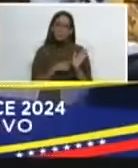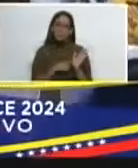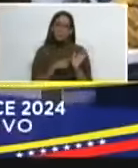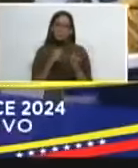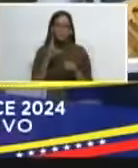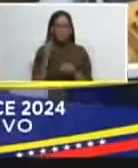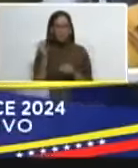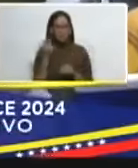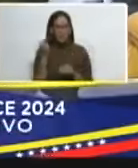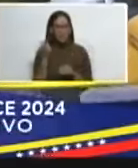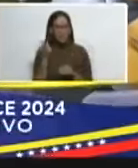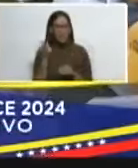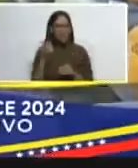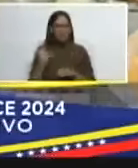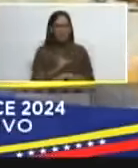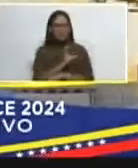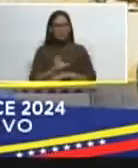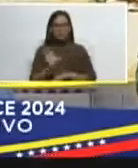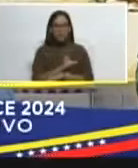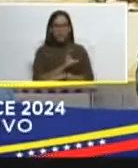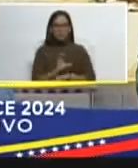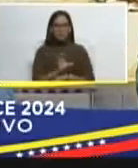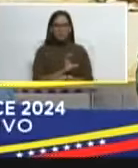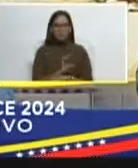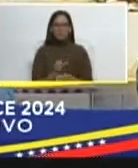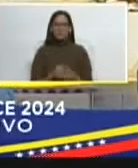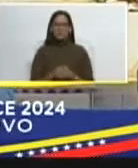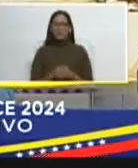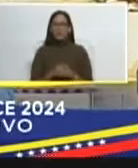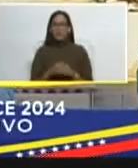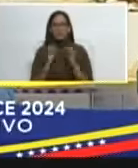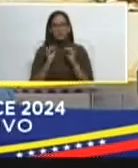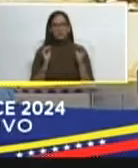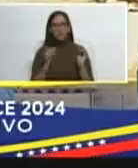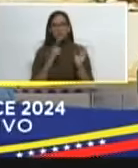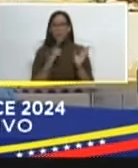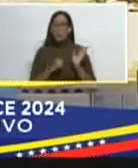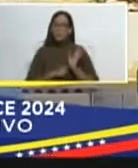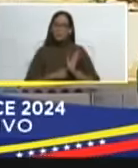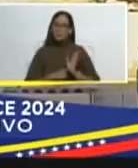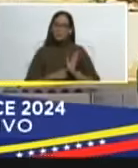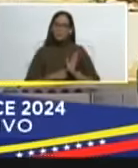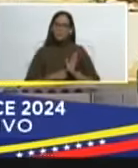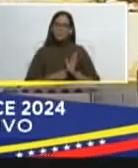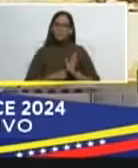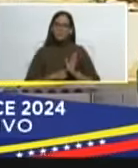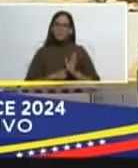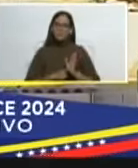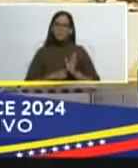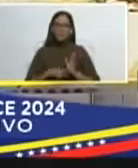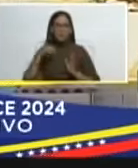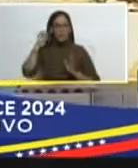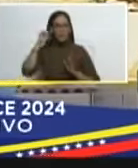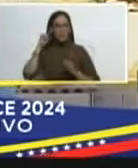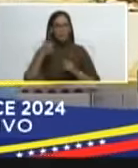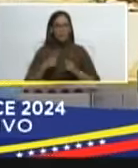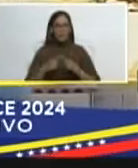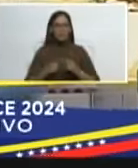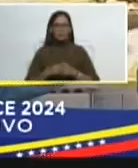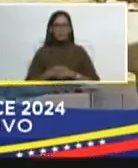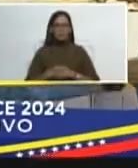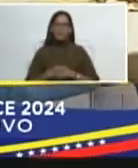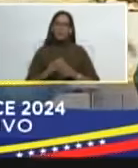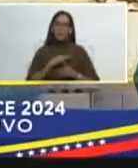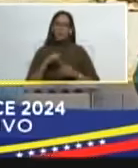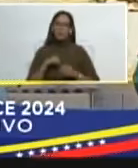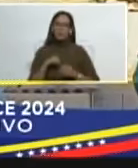canción que dice así, la profecía no hizo sino cumplirse. ¿Ah? No es una película, una cosa así. Y